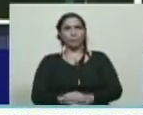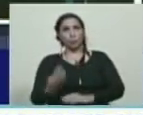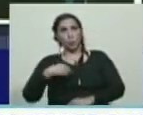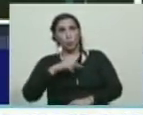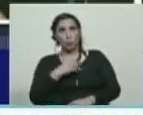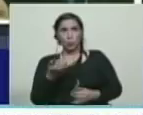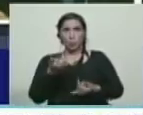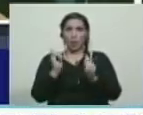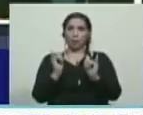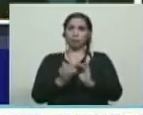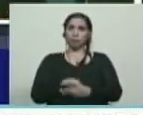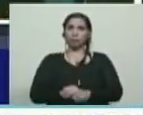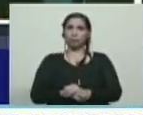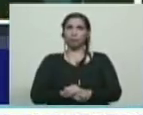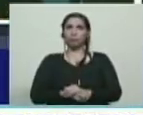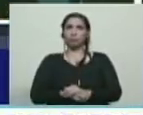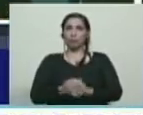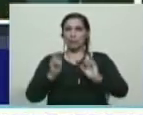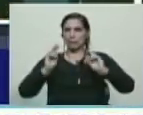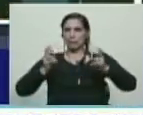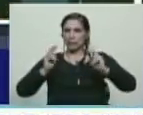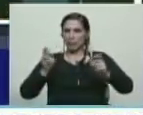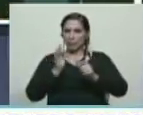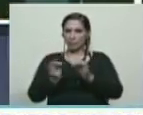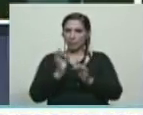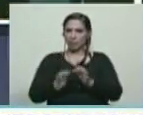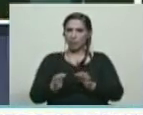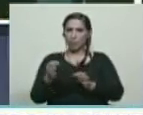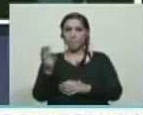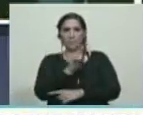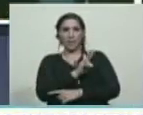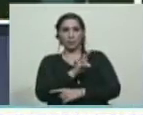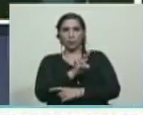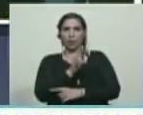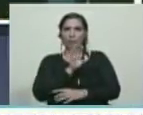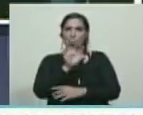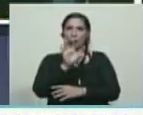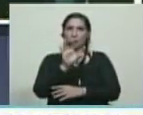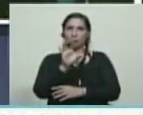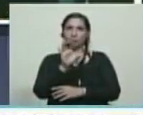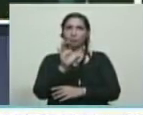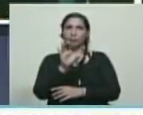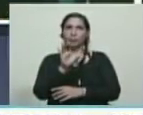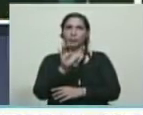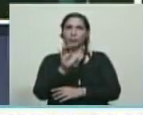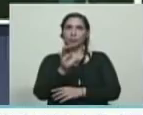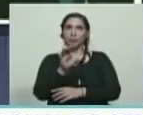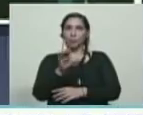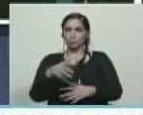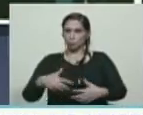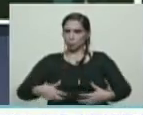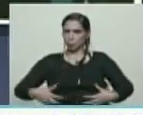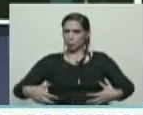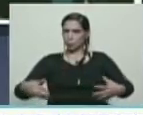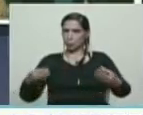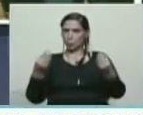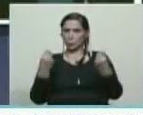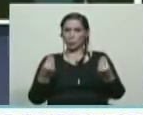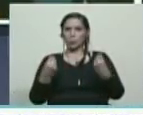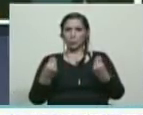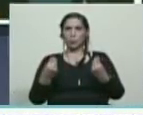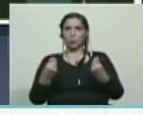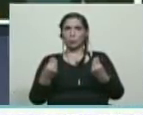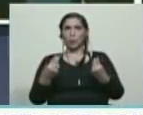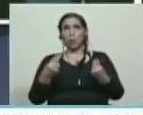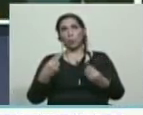este encuentro en materia de criptoactivo porque Venezuela es un país rico en commodities, es millonario en commodities. Y sencillamente